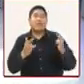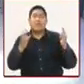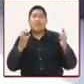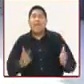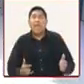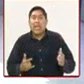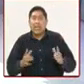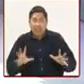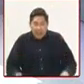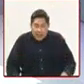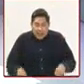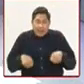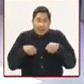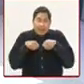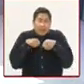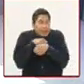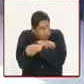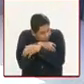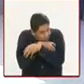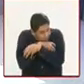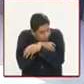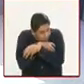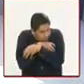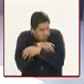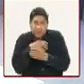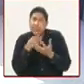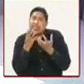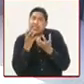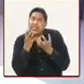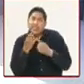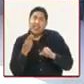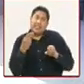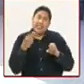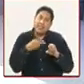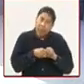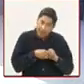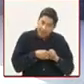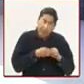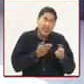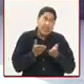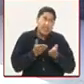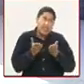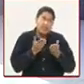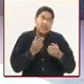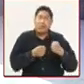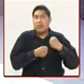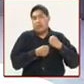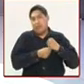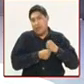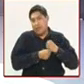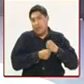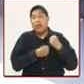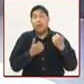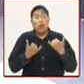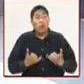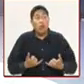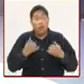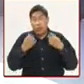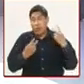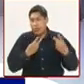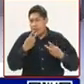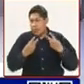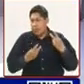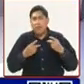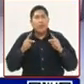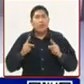sleeping, se están atravesando las bajas temperaturas. Ellos quieren asegurarse un cupo para el servicio militar. A ver, te cuento, hoy he visitado uno de estos puntos